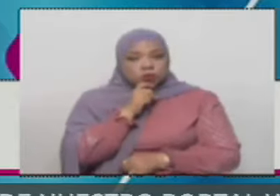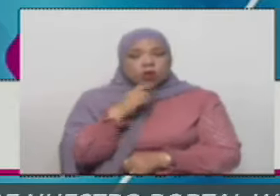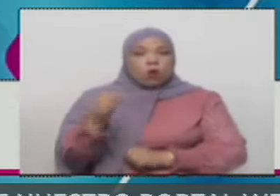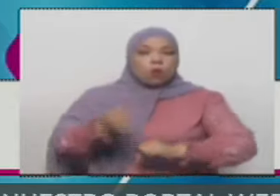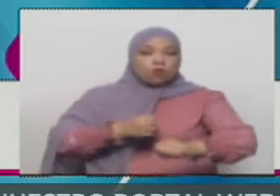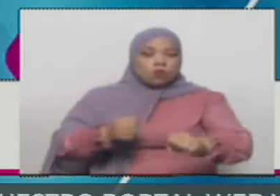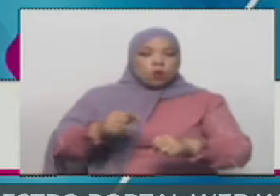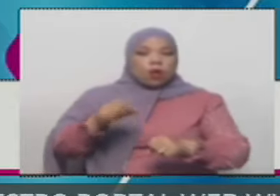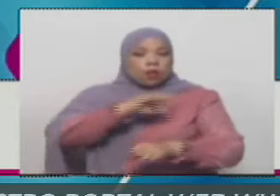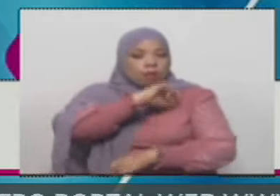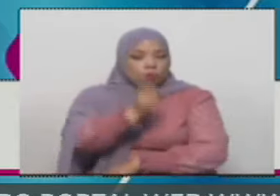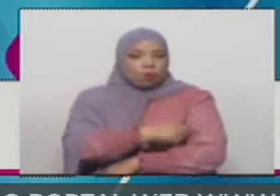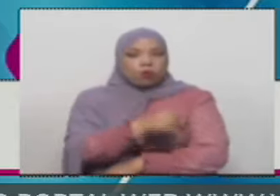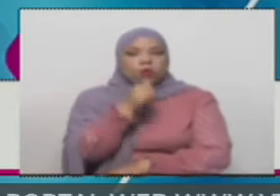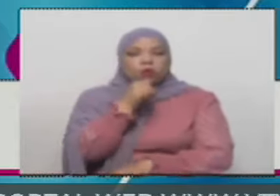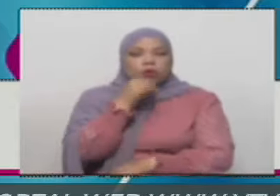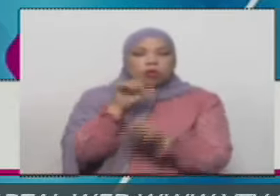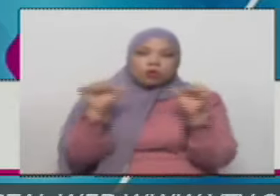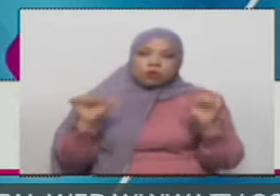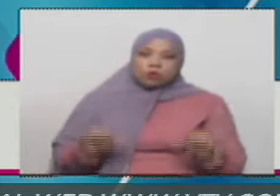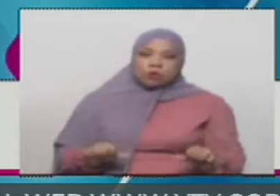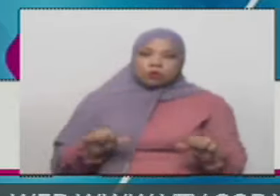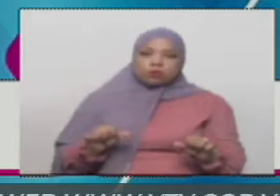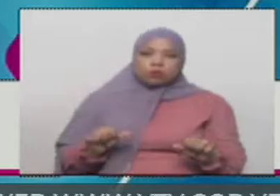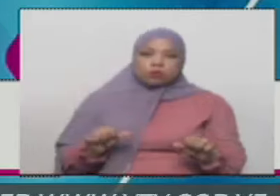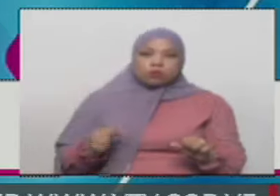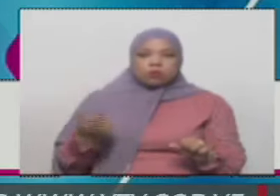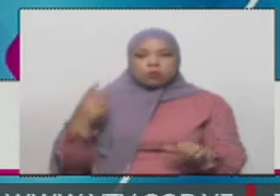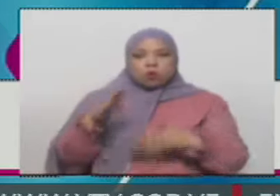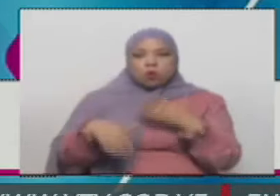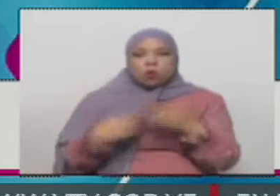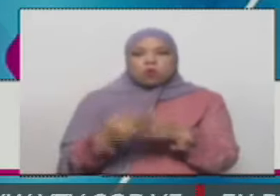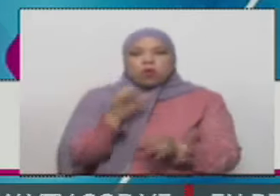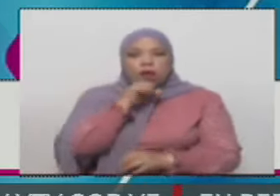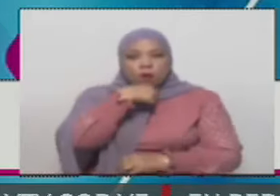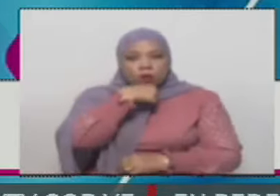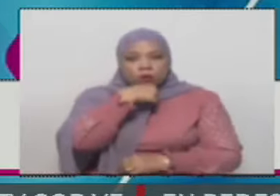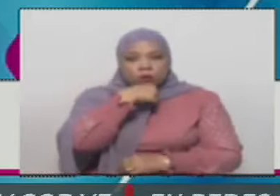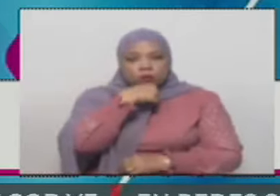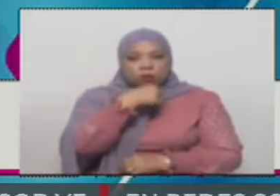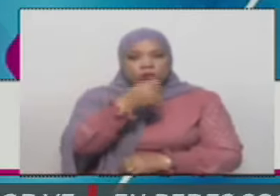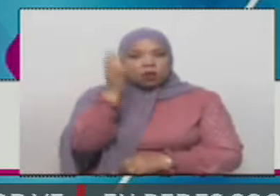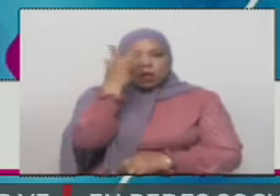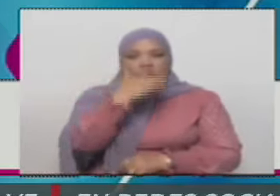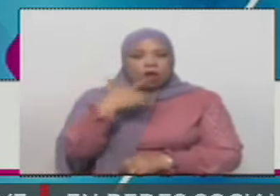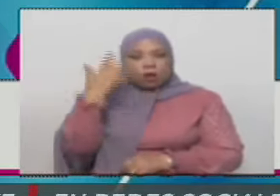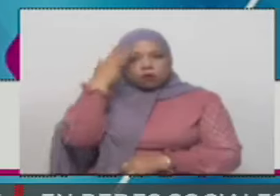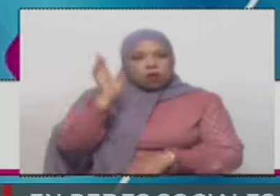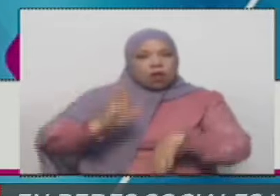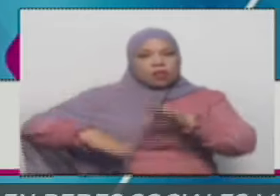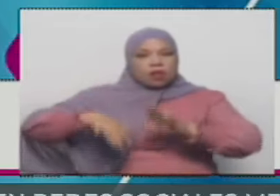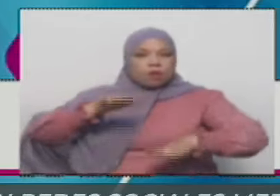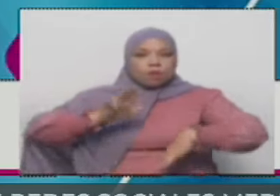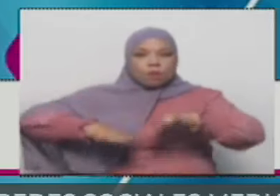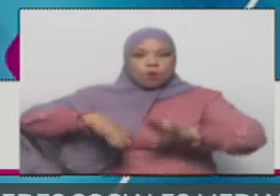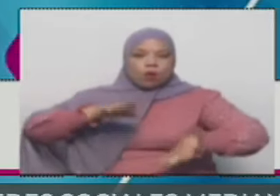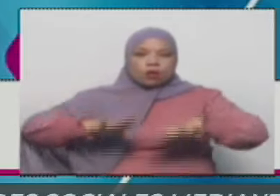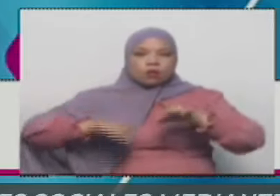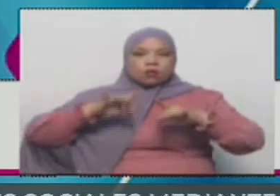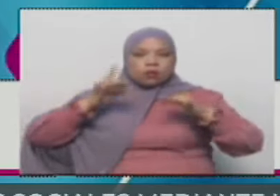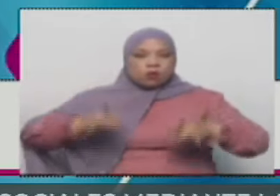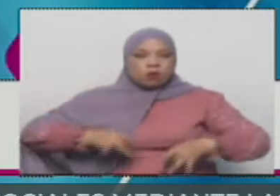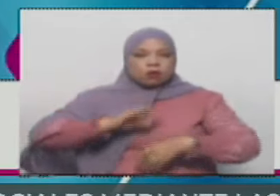modelos coloniales, al final, bueno, vinieron nuestros abuelos del África y trajeron los tambores y la fuerza